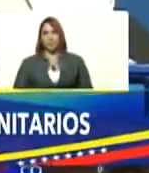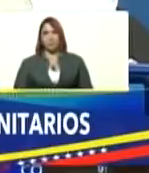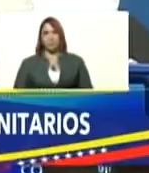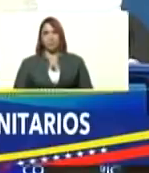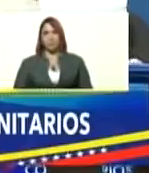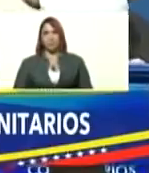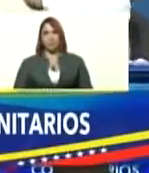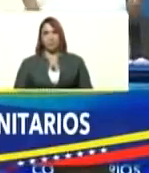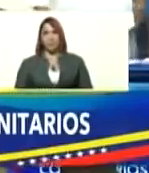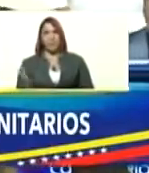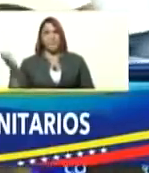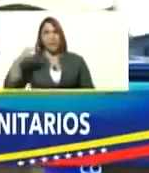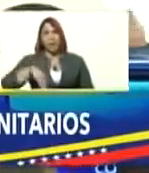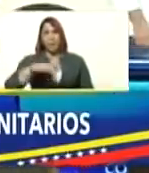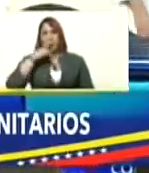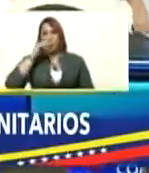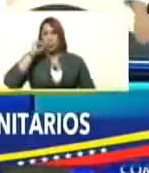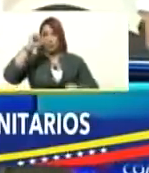Taca, taca, taca.